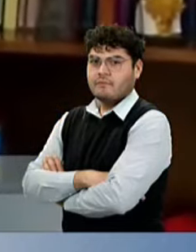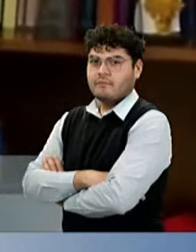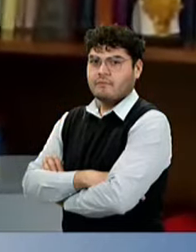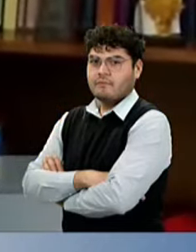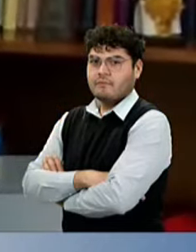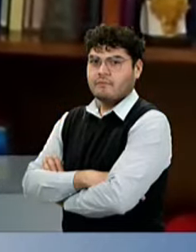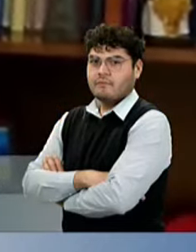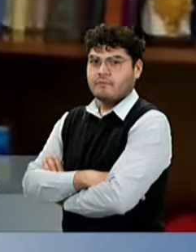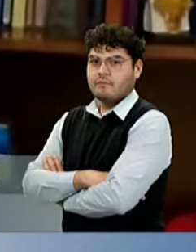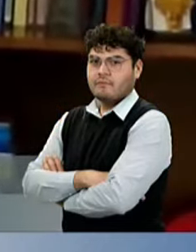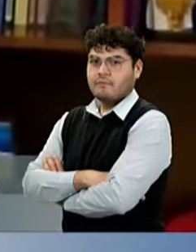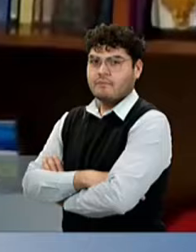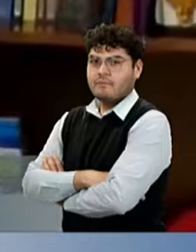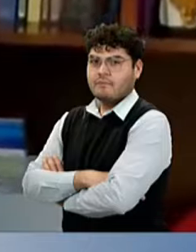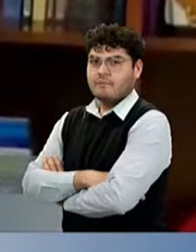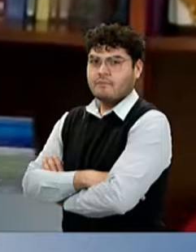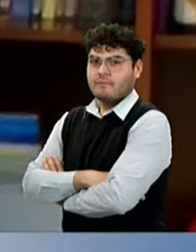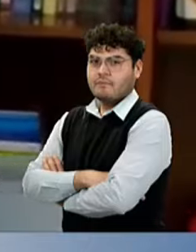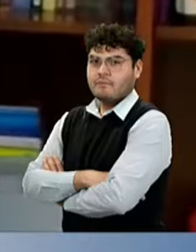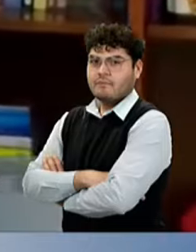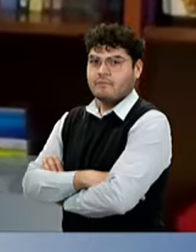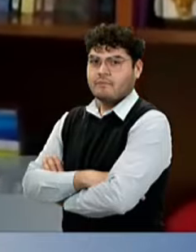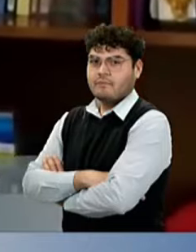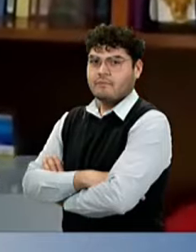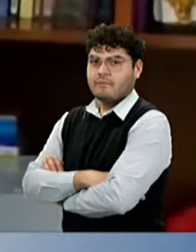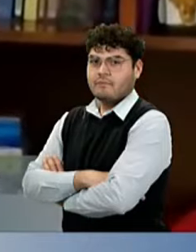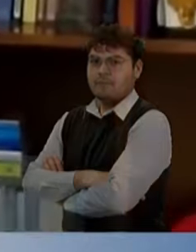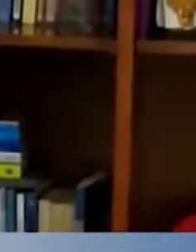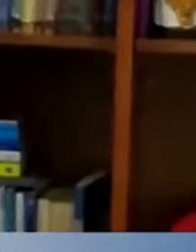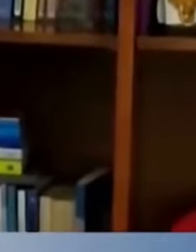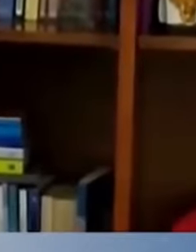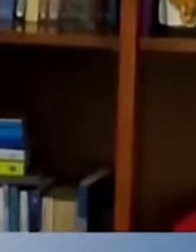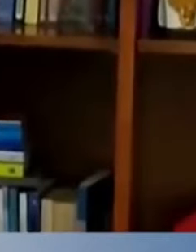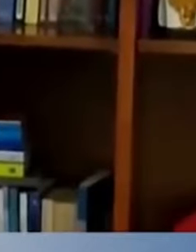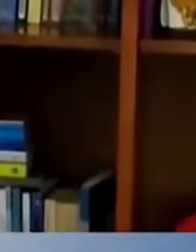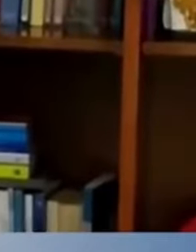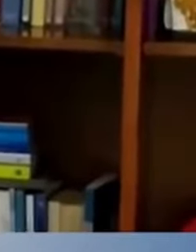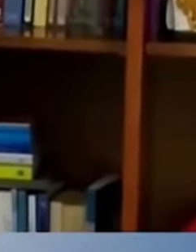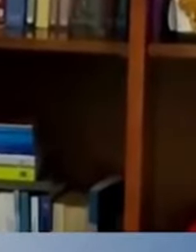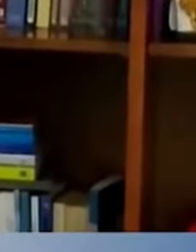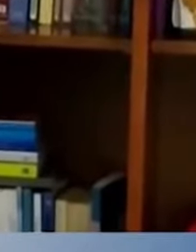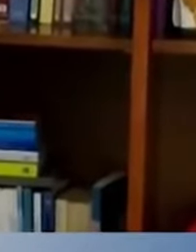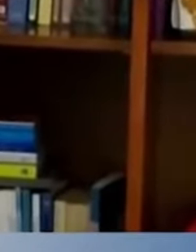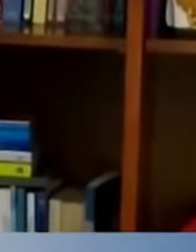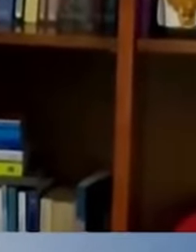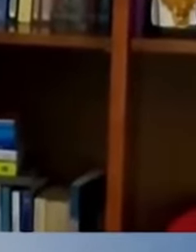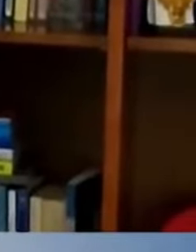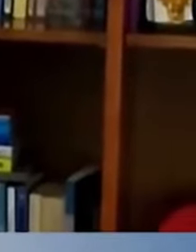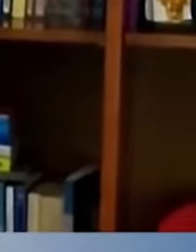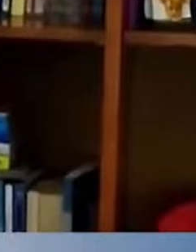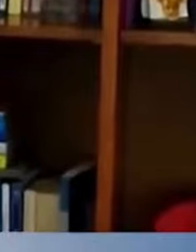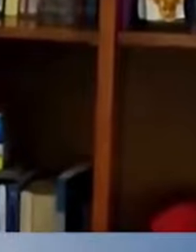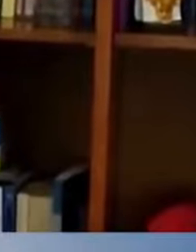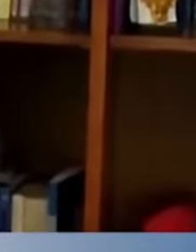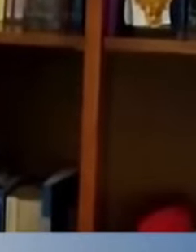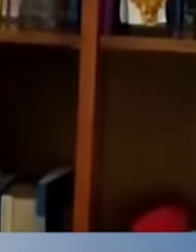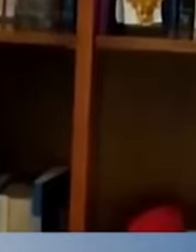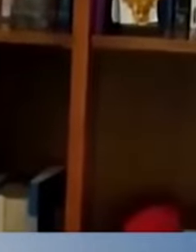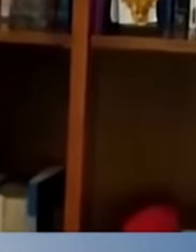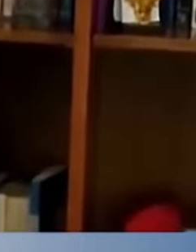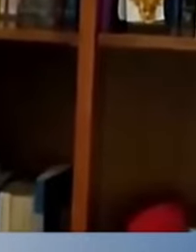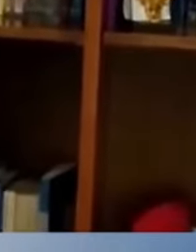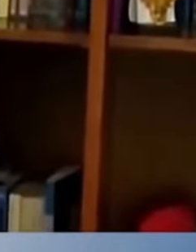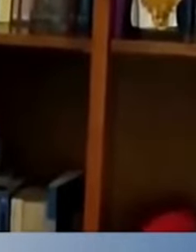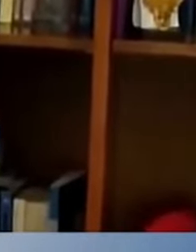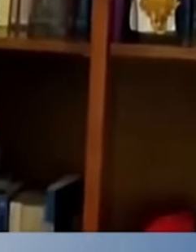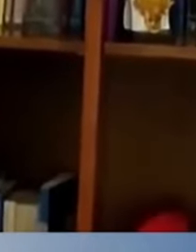cierta frecuencia en la investigación de delitos complejos que personas que son citadas como testigos por tener algún conocimiento de los hechos